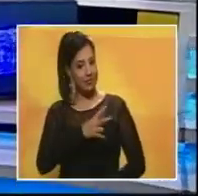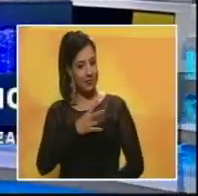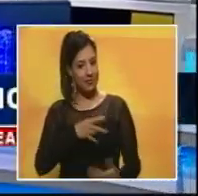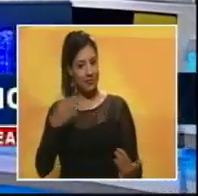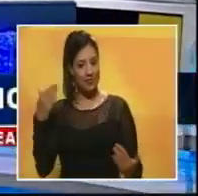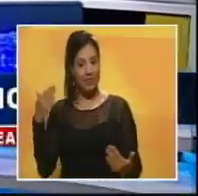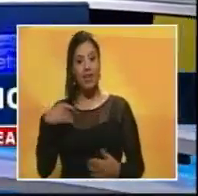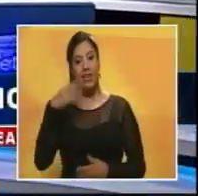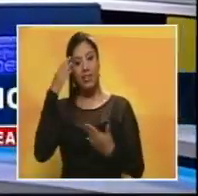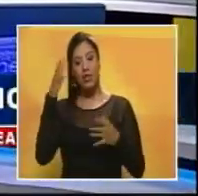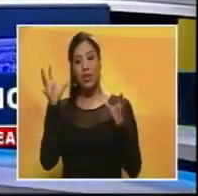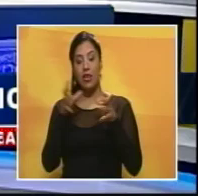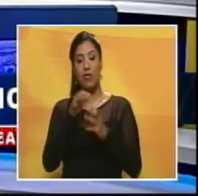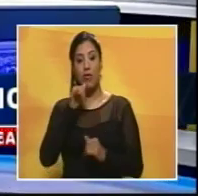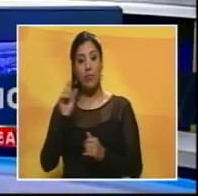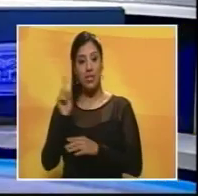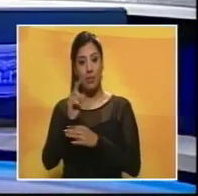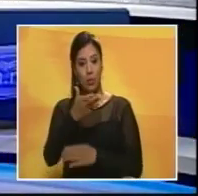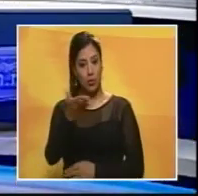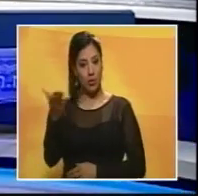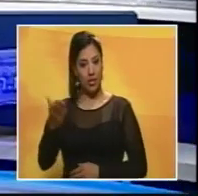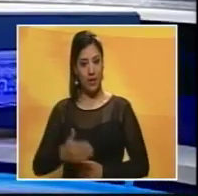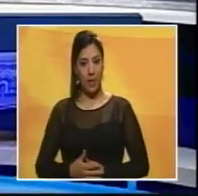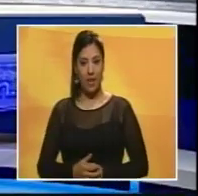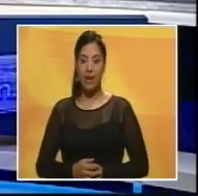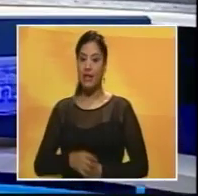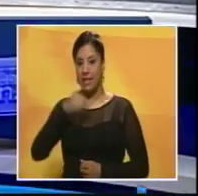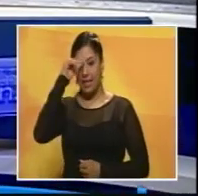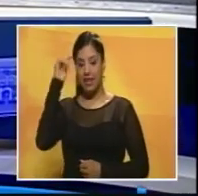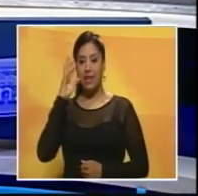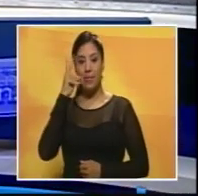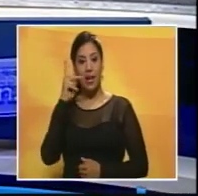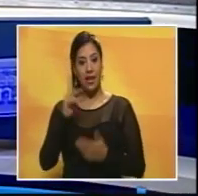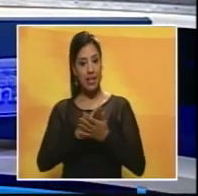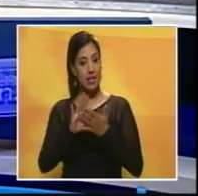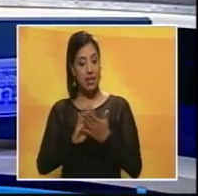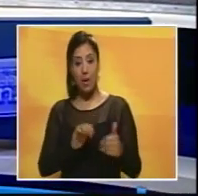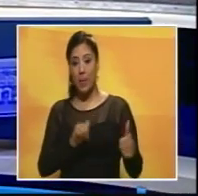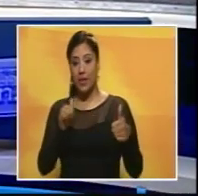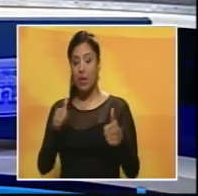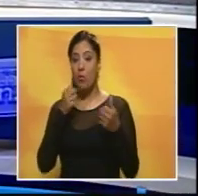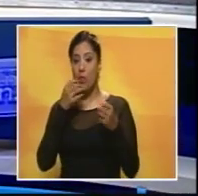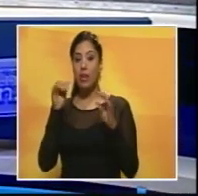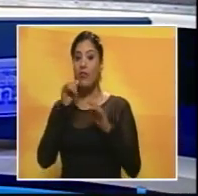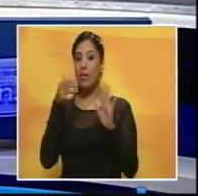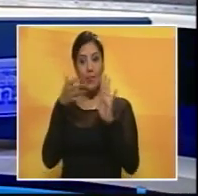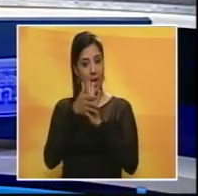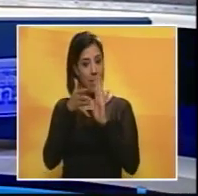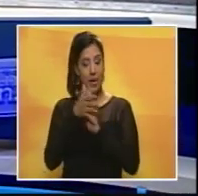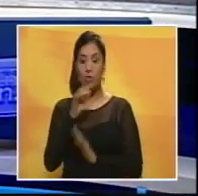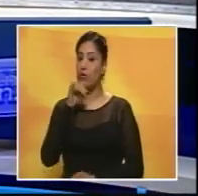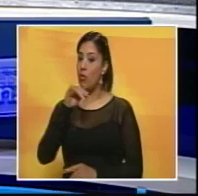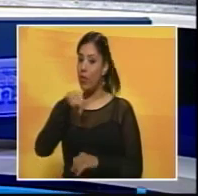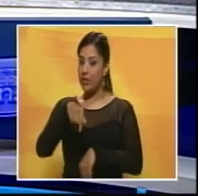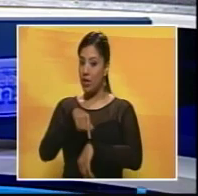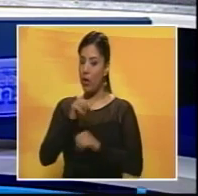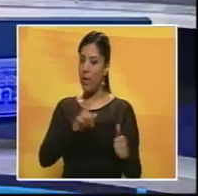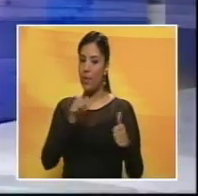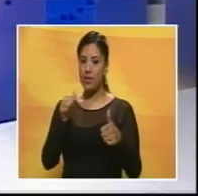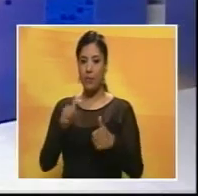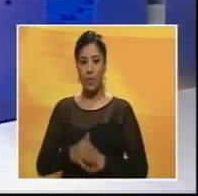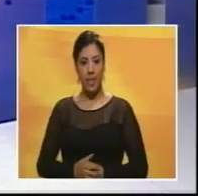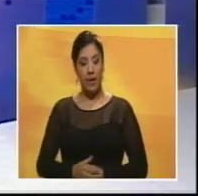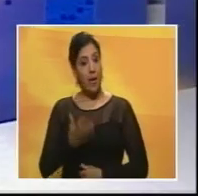de Noticiero Venevisión con las informaciones para ustedes. Endrina Yepes y Milagro Zambrano les presentamos lo que es noticia a esta hora.